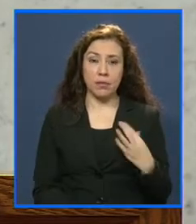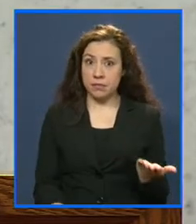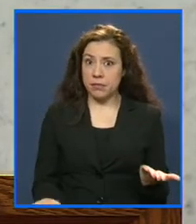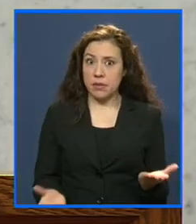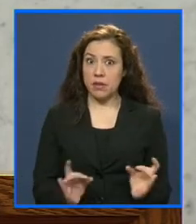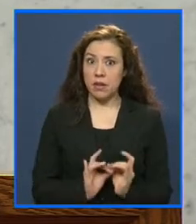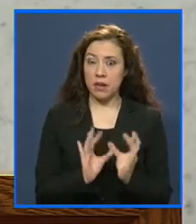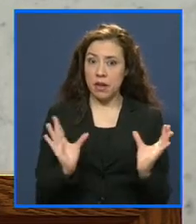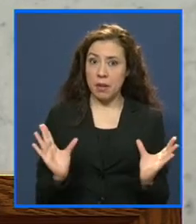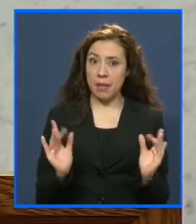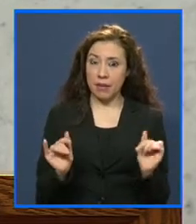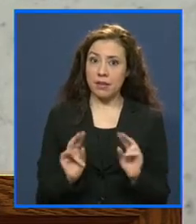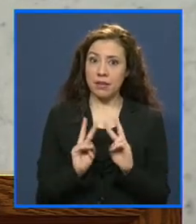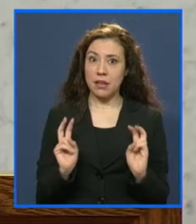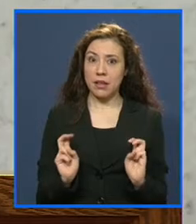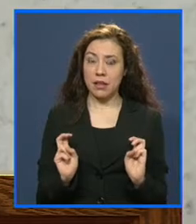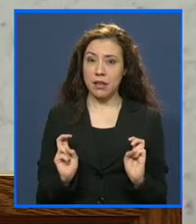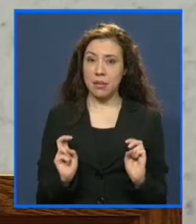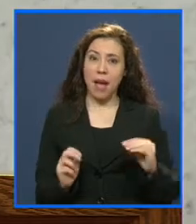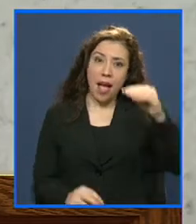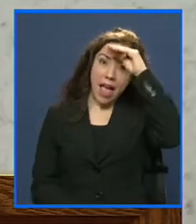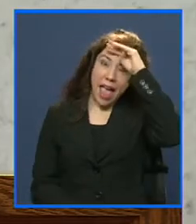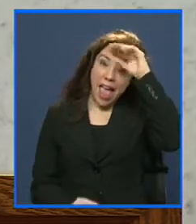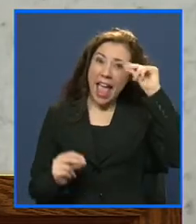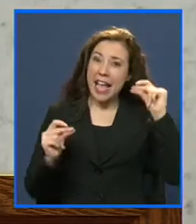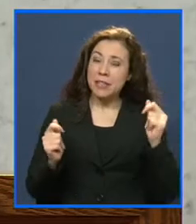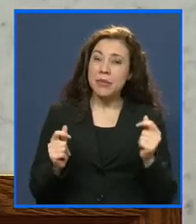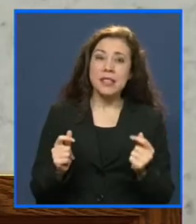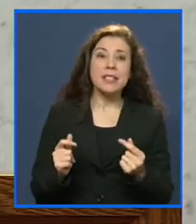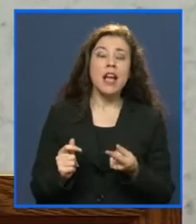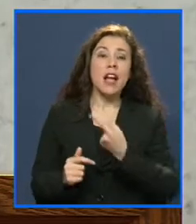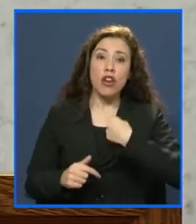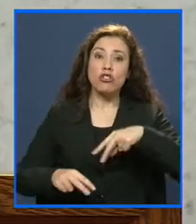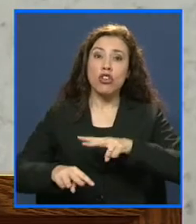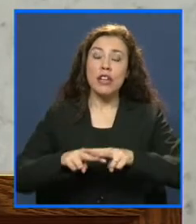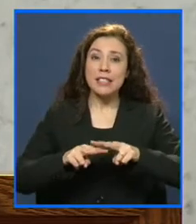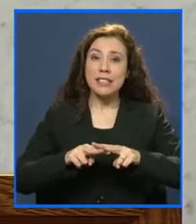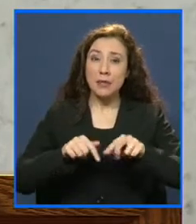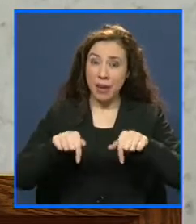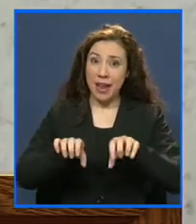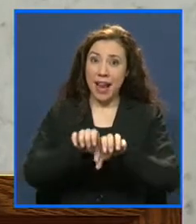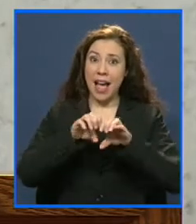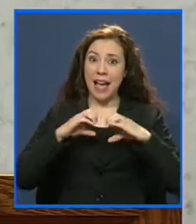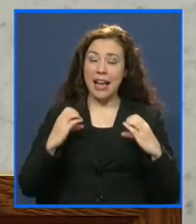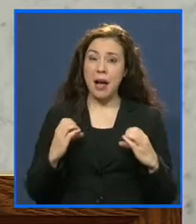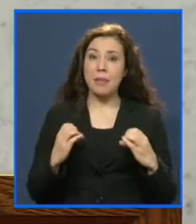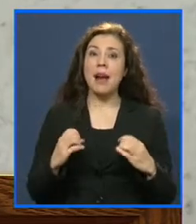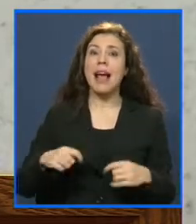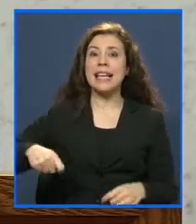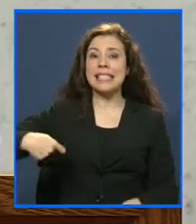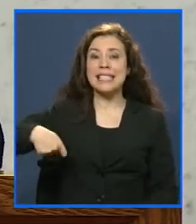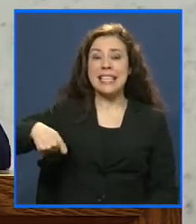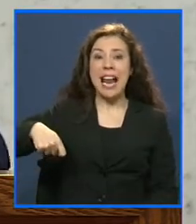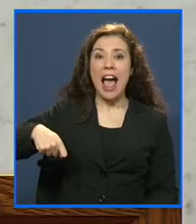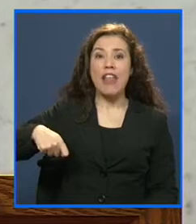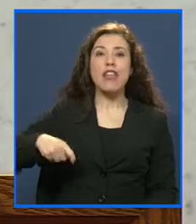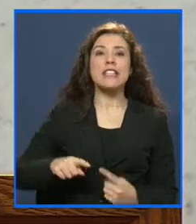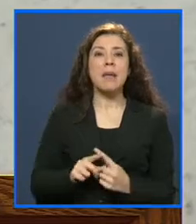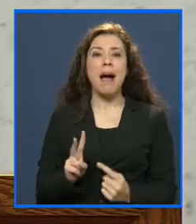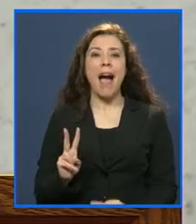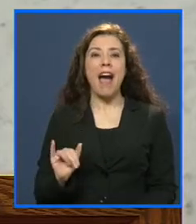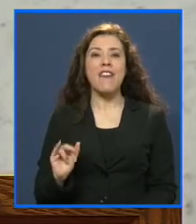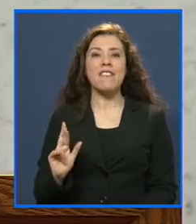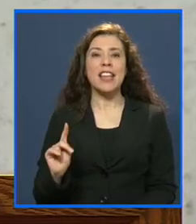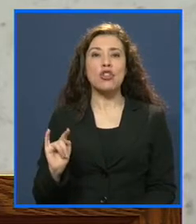en esta materia la experiencia más innovadora que hemos generado desde esta corporación es el senador virtual desde hace ya algunos